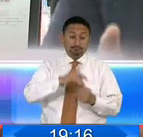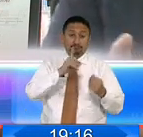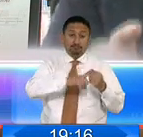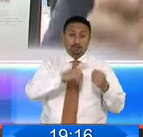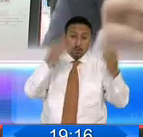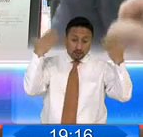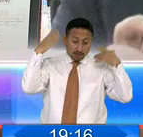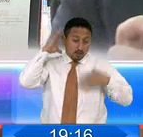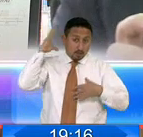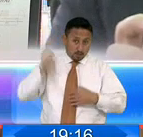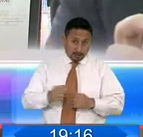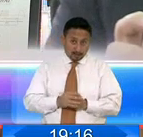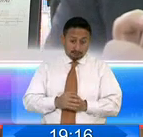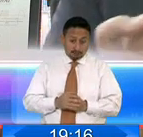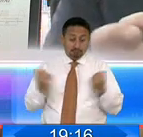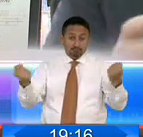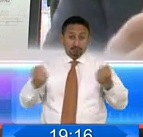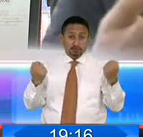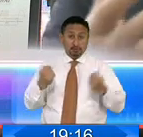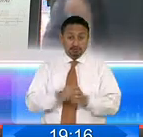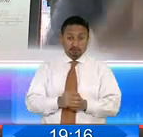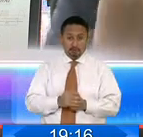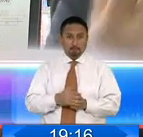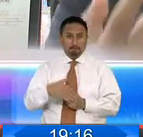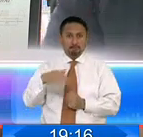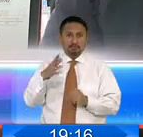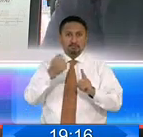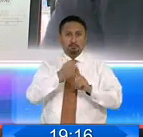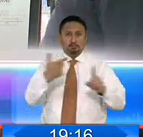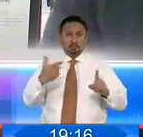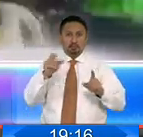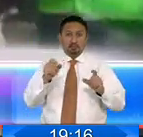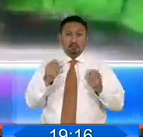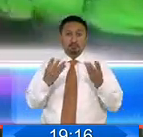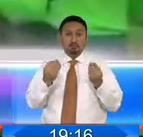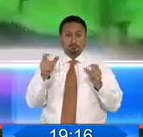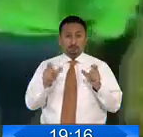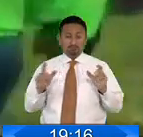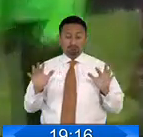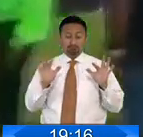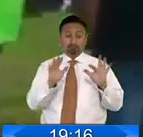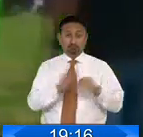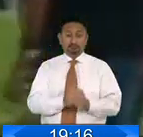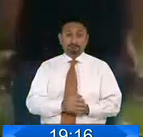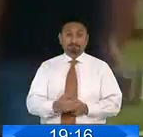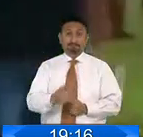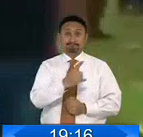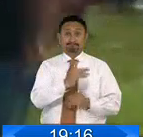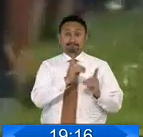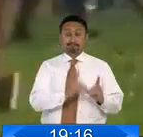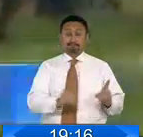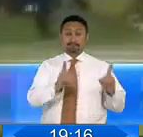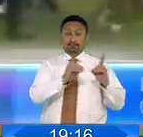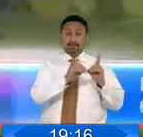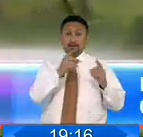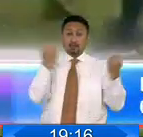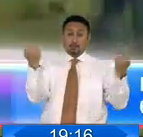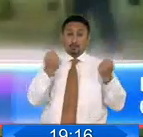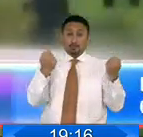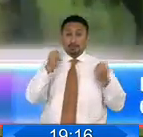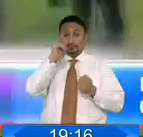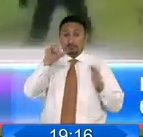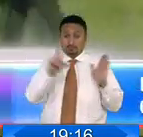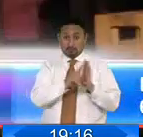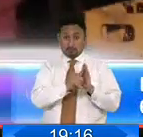x cuenca que cada fiesta tiene mayor impacto por la cantidad de aforos y si pues de esta cifra el mayor número de fiestas clandestinas